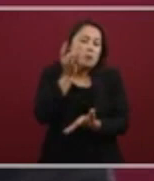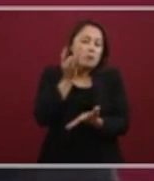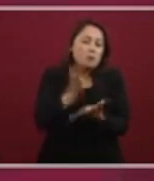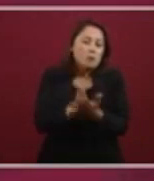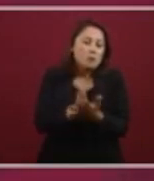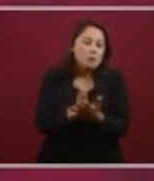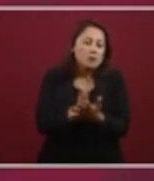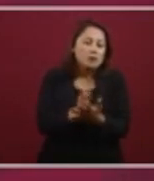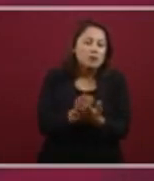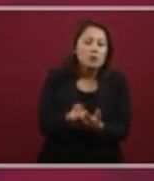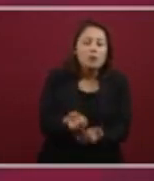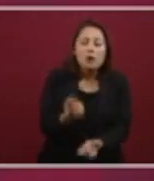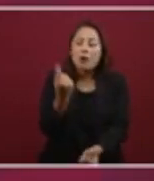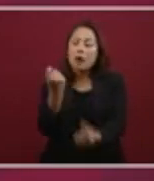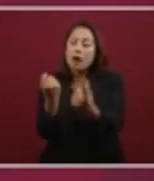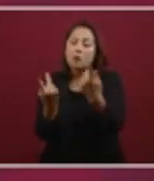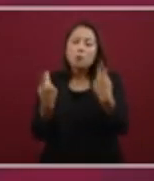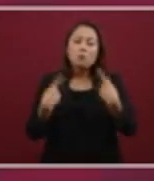conservador